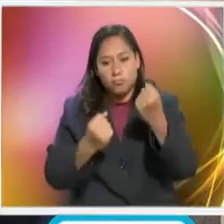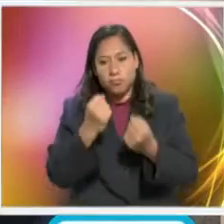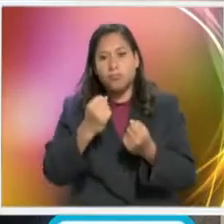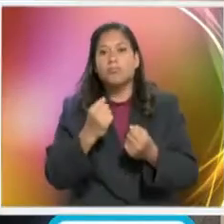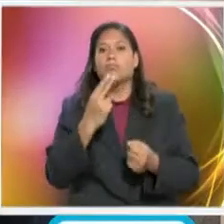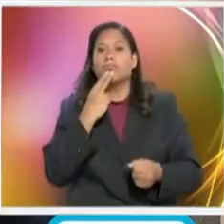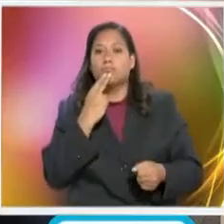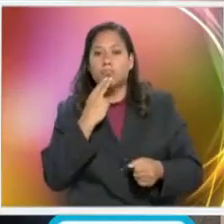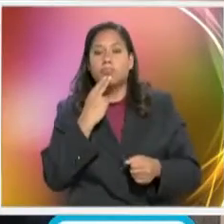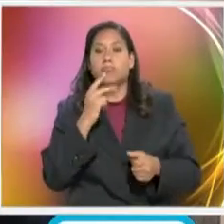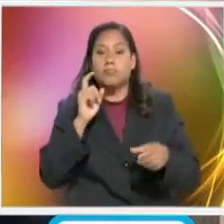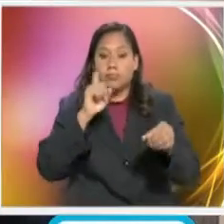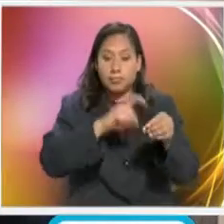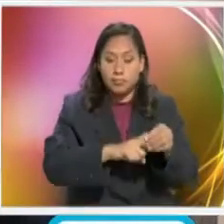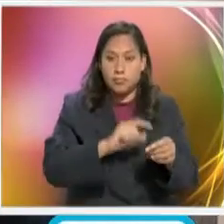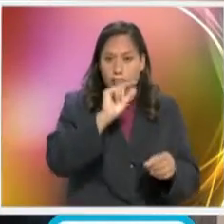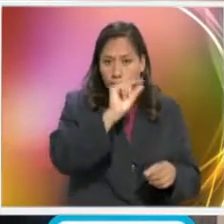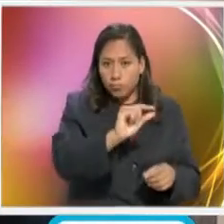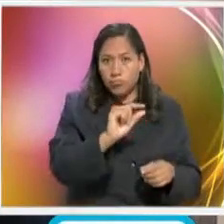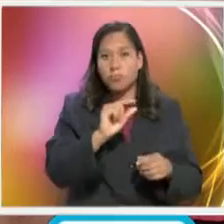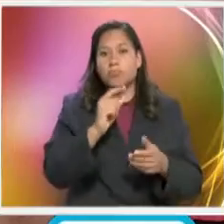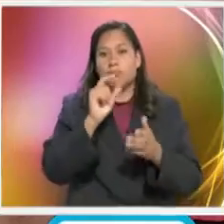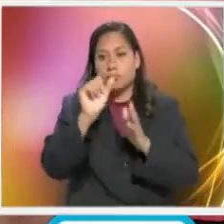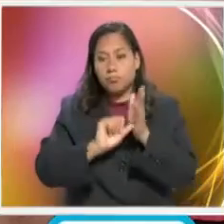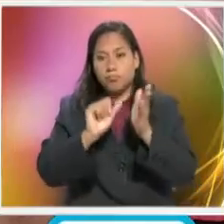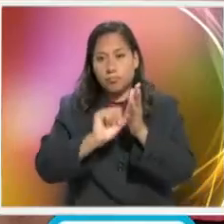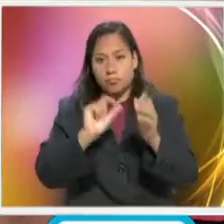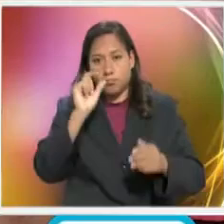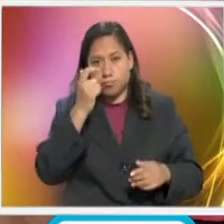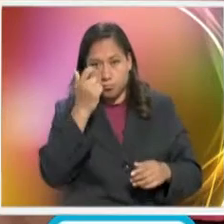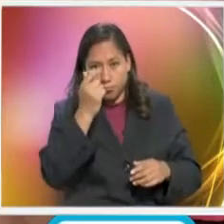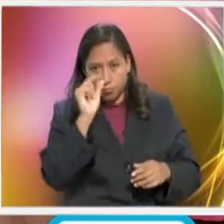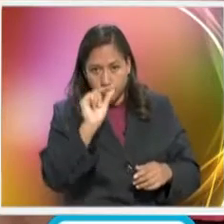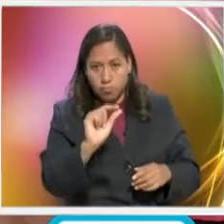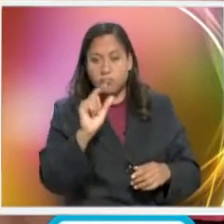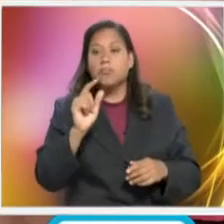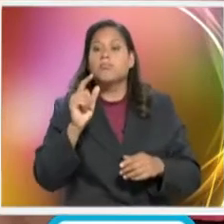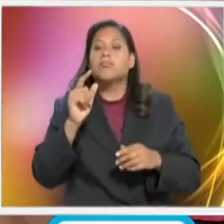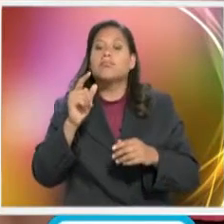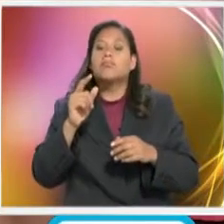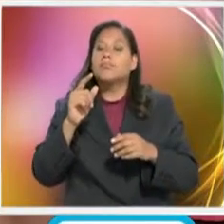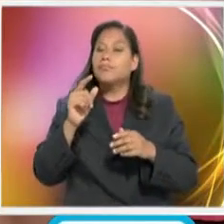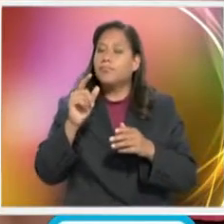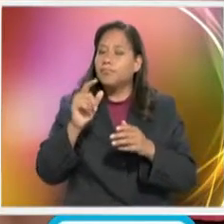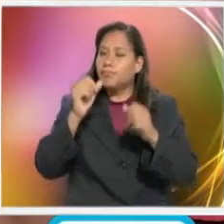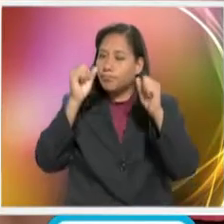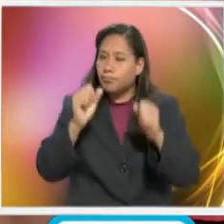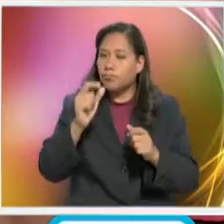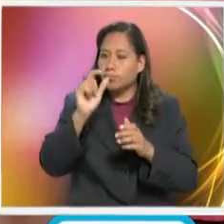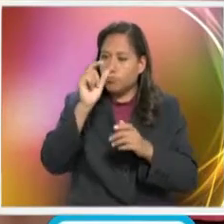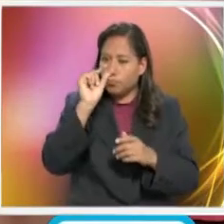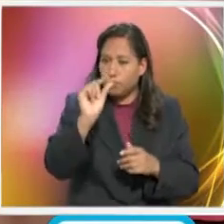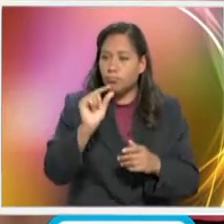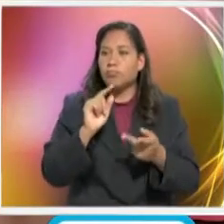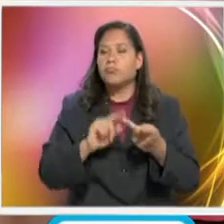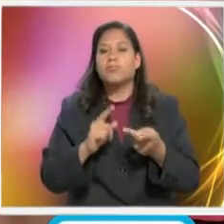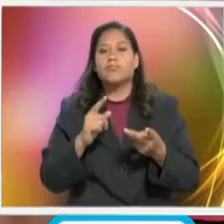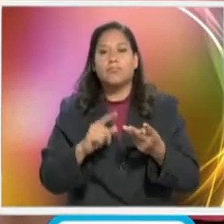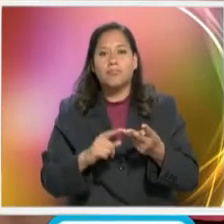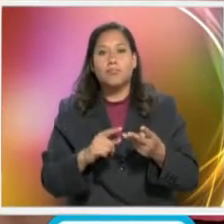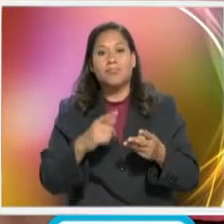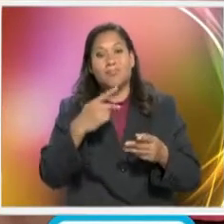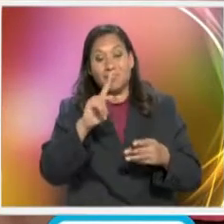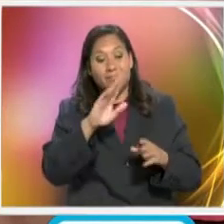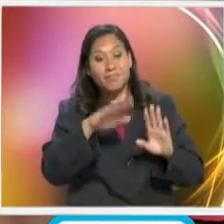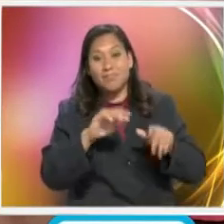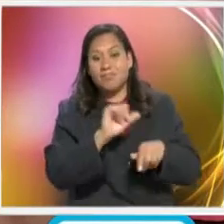menor, Claro. la mensualidad va a ser menor. Muy bien. Y el seguro va a ser menor, la tenencia Exacto. va a ser menor. Pero que no Tiene sea sus tan ventajas. viejo luego el coche, ¿verdad,